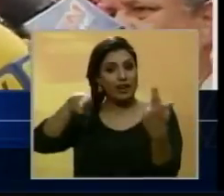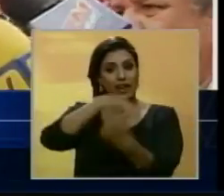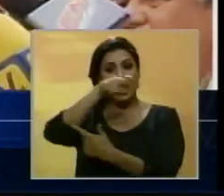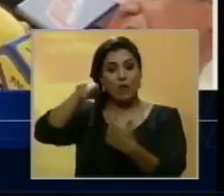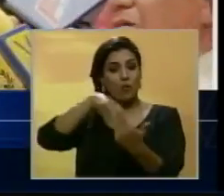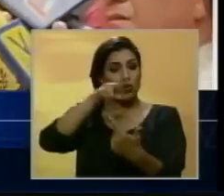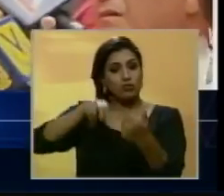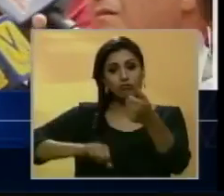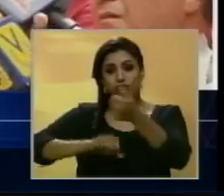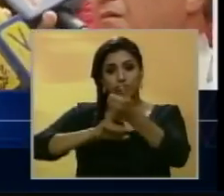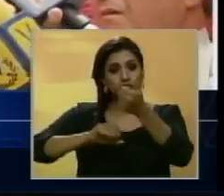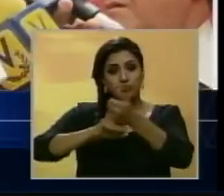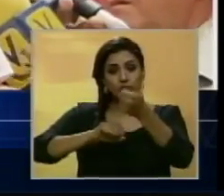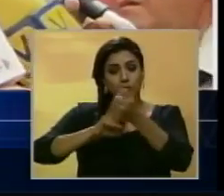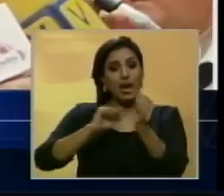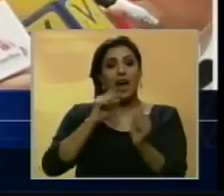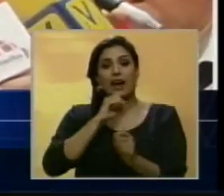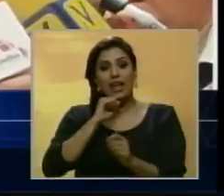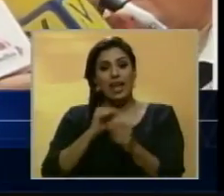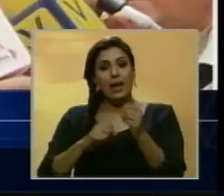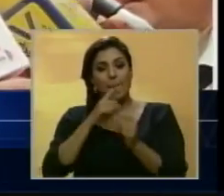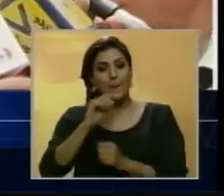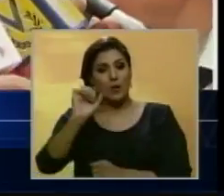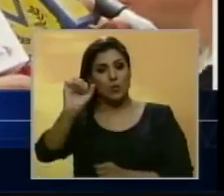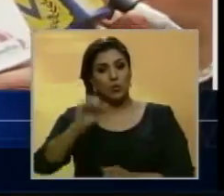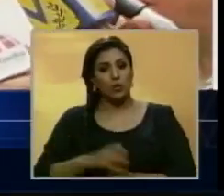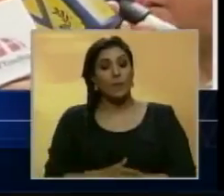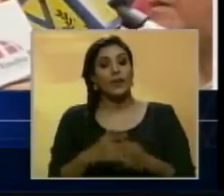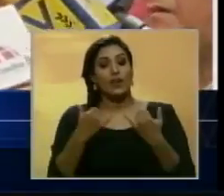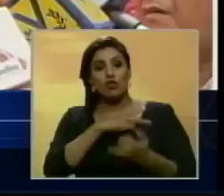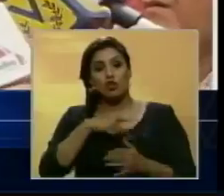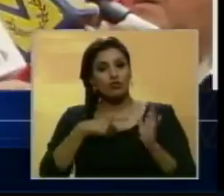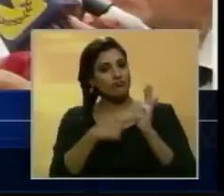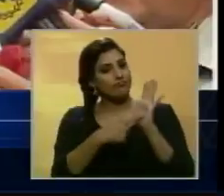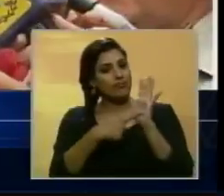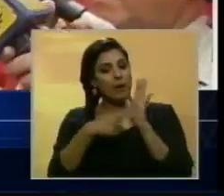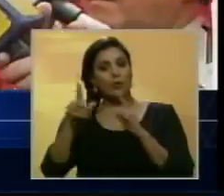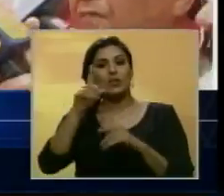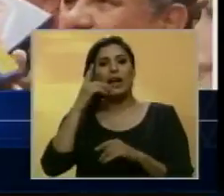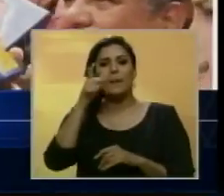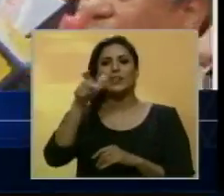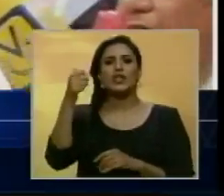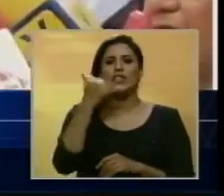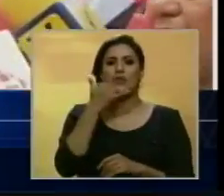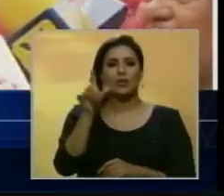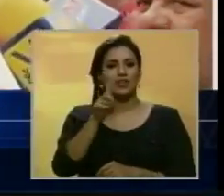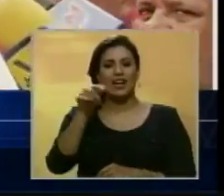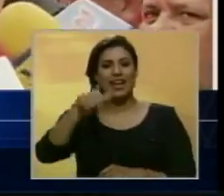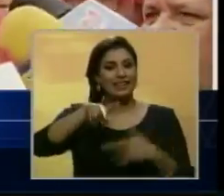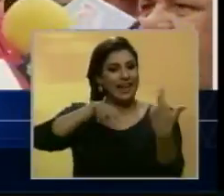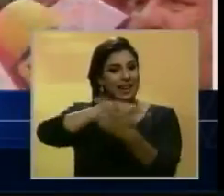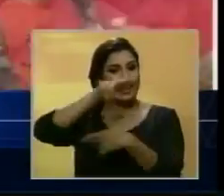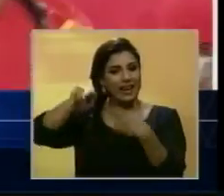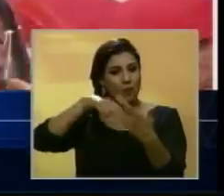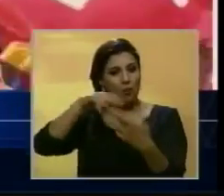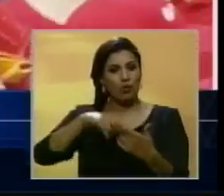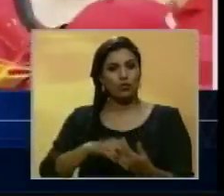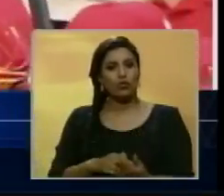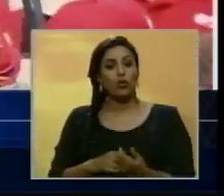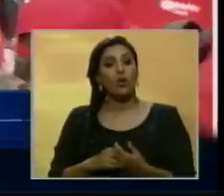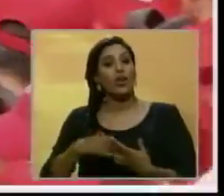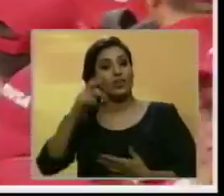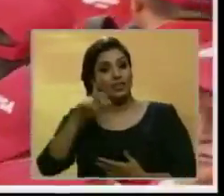revolucionarios, demostrando que estamos con la revolución y demostrando de que, bueno, que no se equivoquen, de que esta revolución y